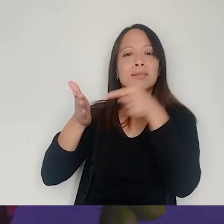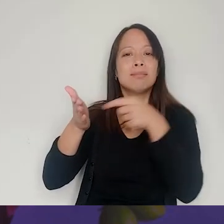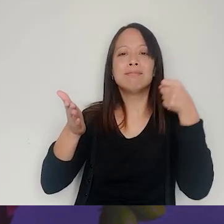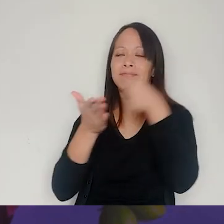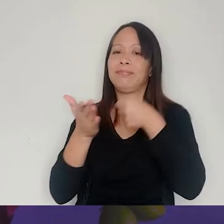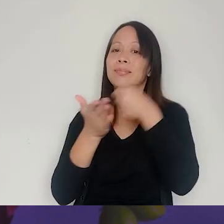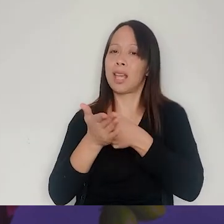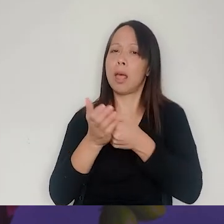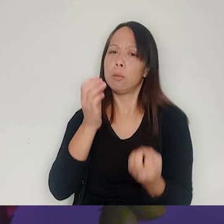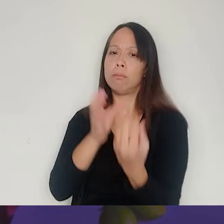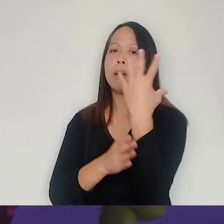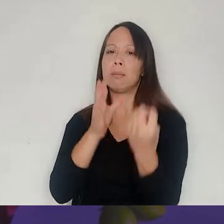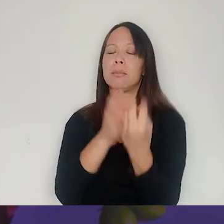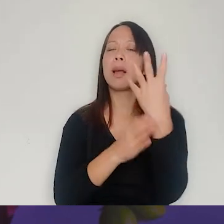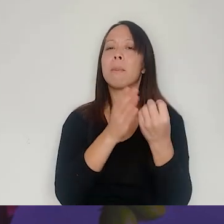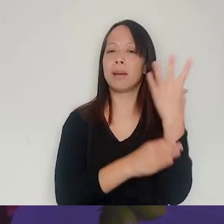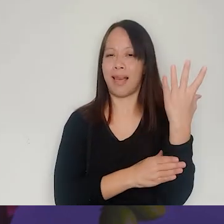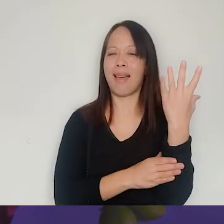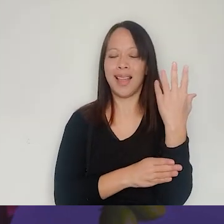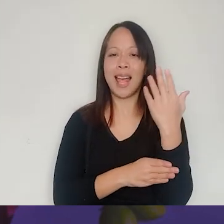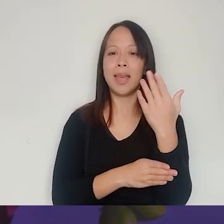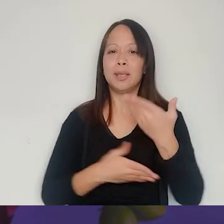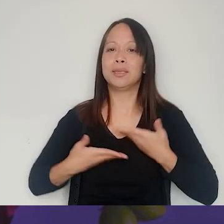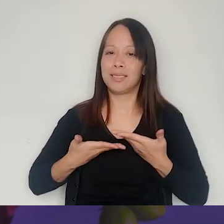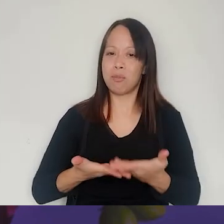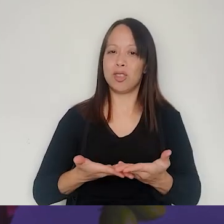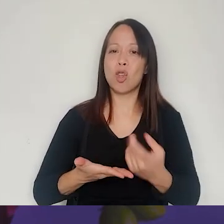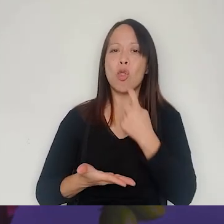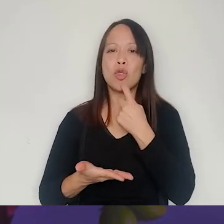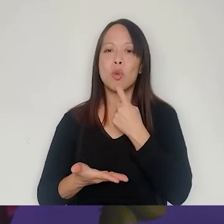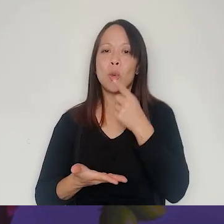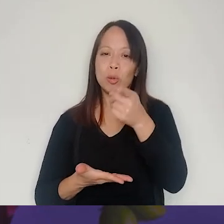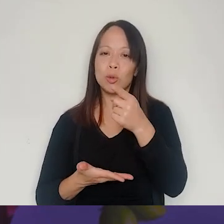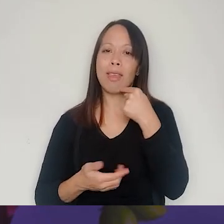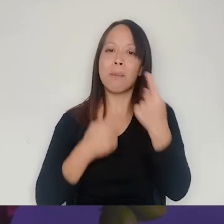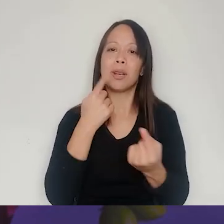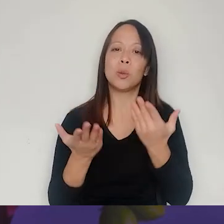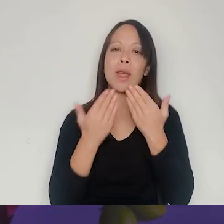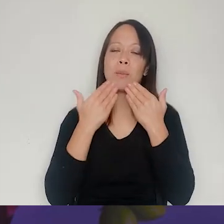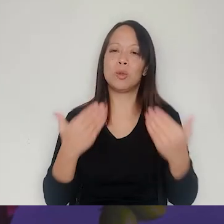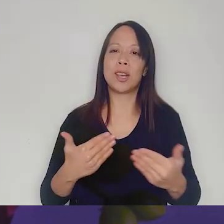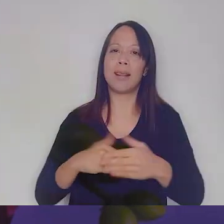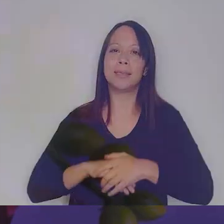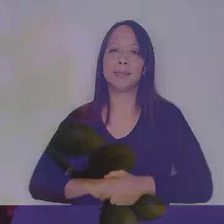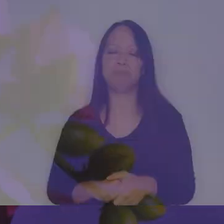desarrollando iniciativas como esta y a vuestra disposición para cualquier duda o cuestión que nos queráis preguntar. Muchas gracias.